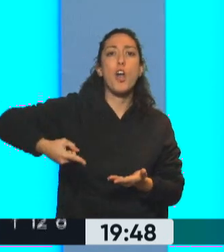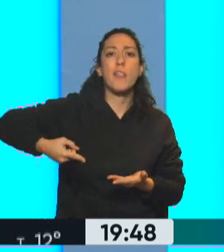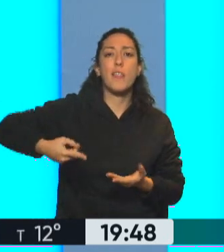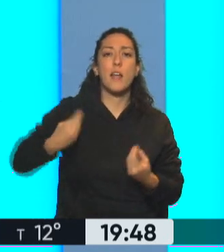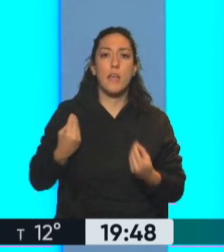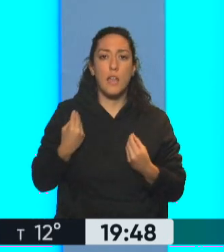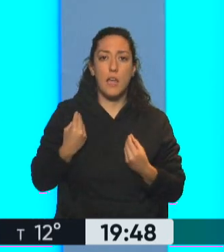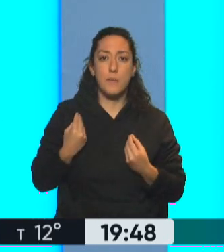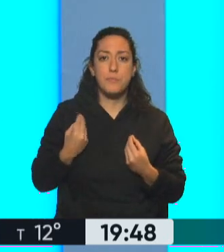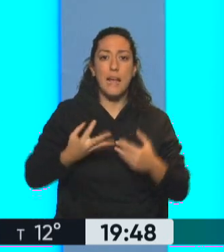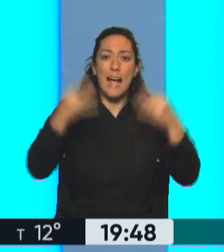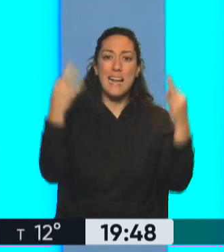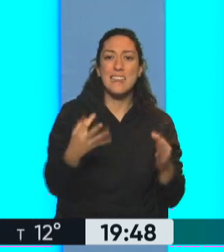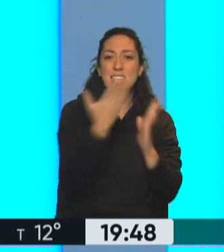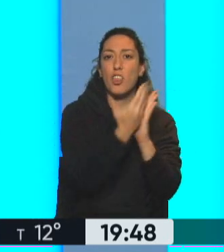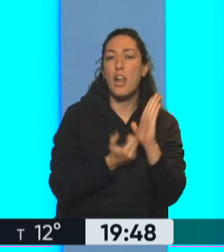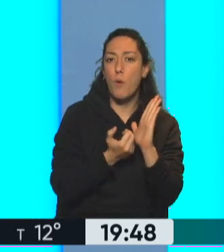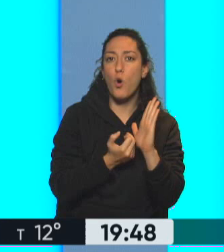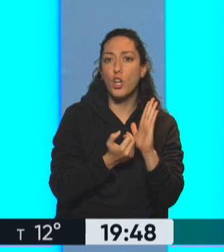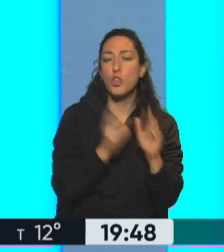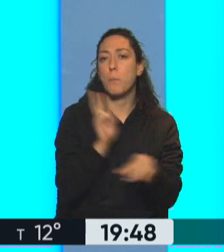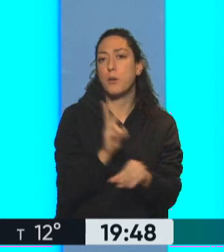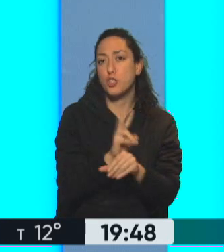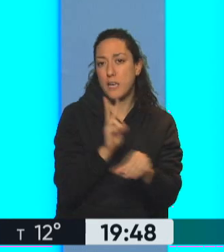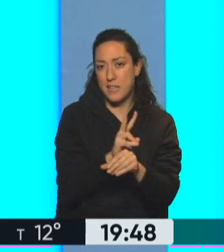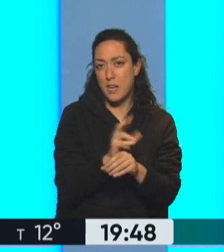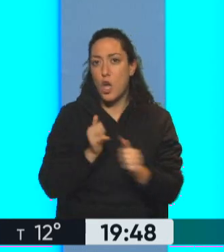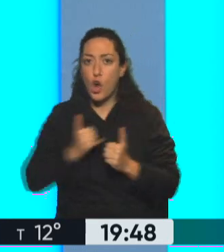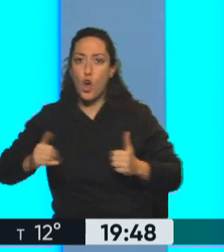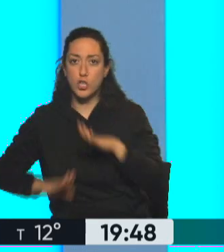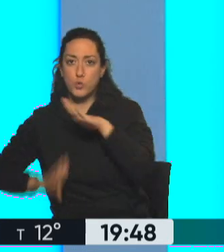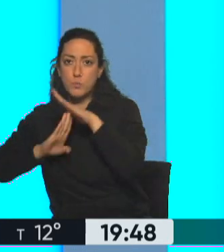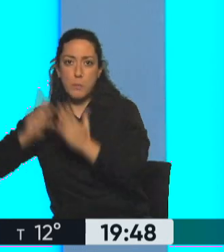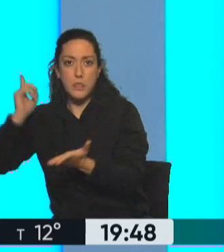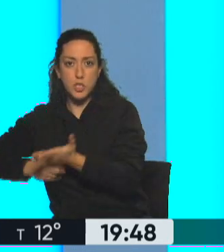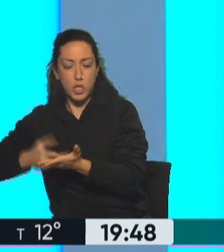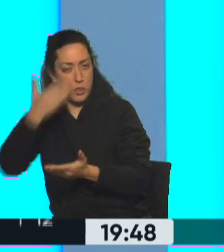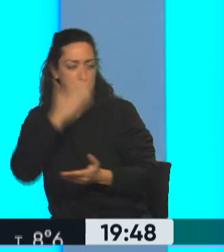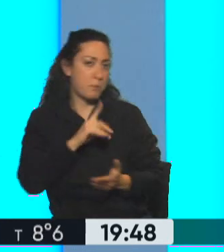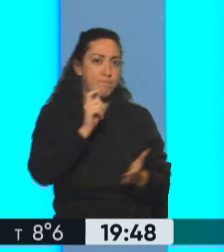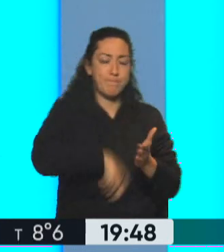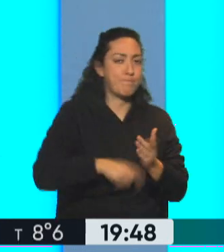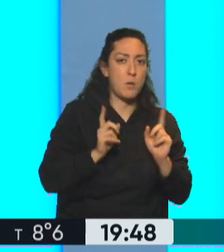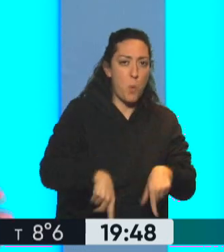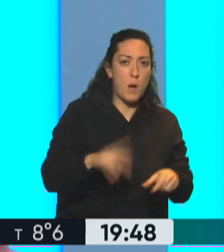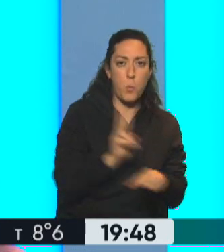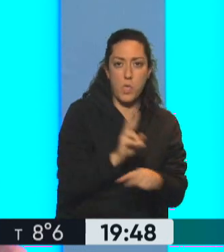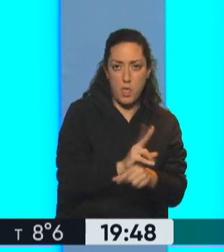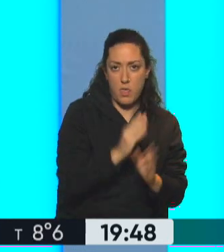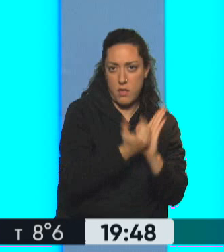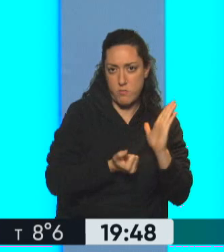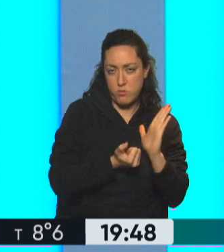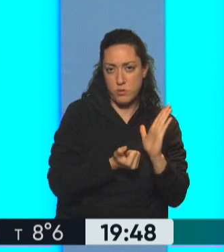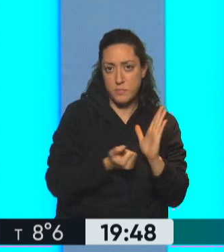que se siga garantizando el aborto después de la decisión de la Corte Suprema, una corte con mayoría de jueces conservadores que a fines